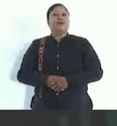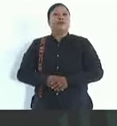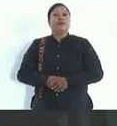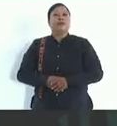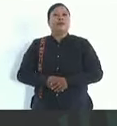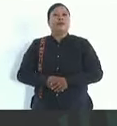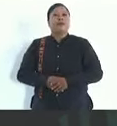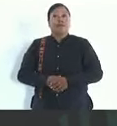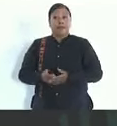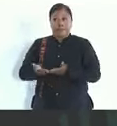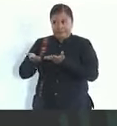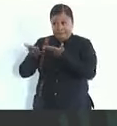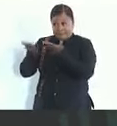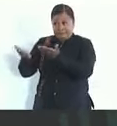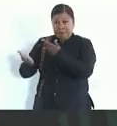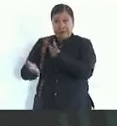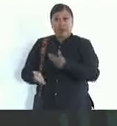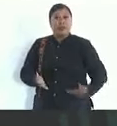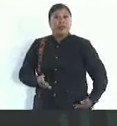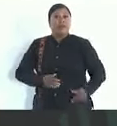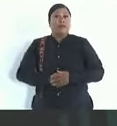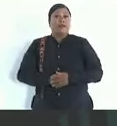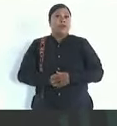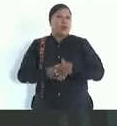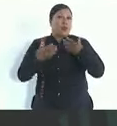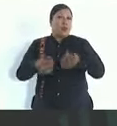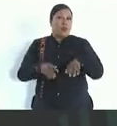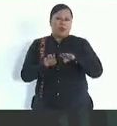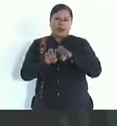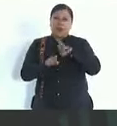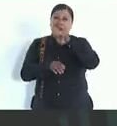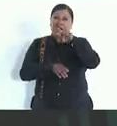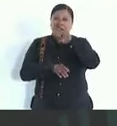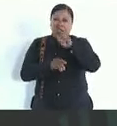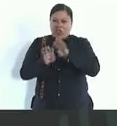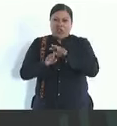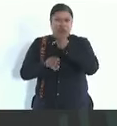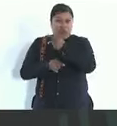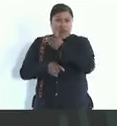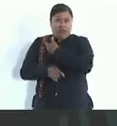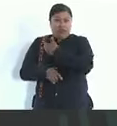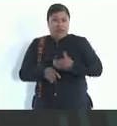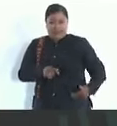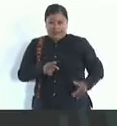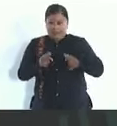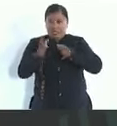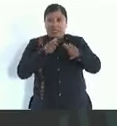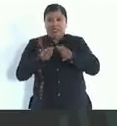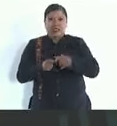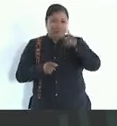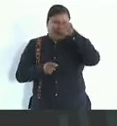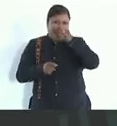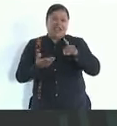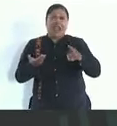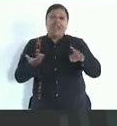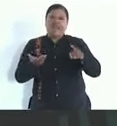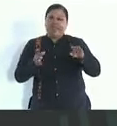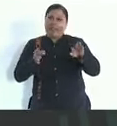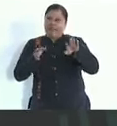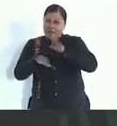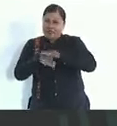Señor presidente, uno de los grandes retos de esta administración ha sido, indudablemente, acercar a las comunidades